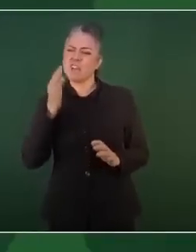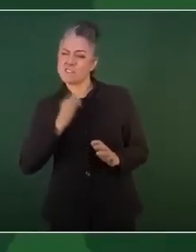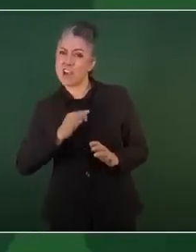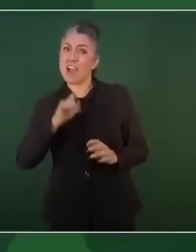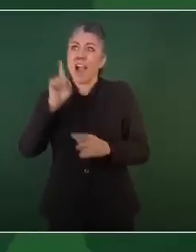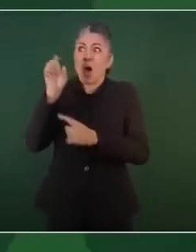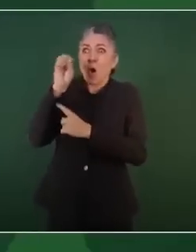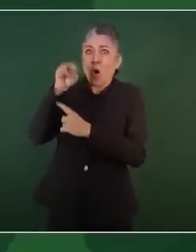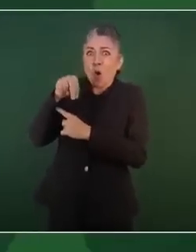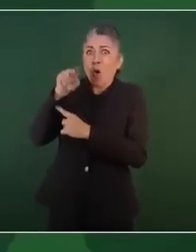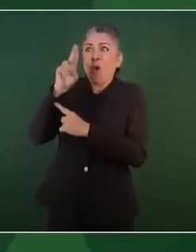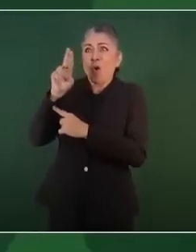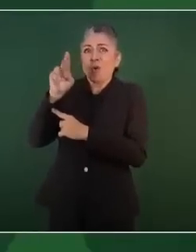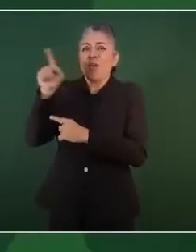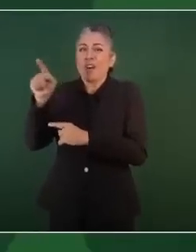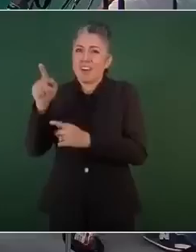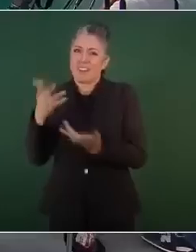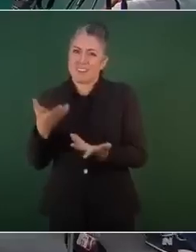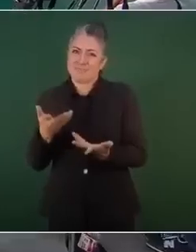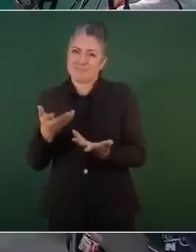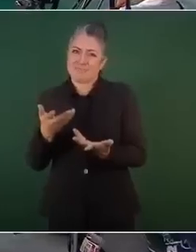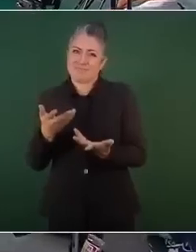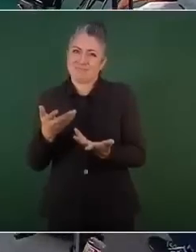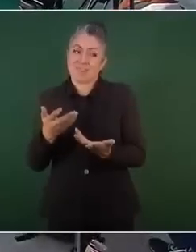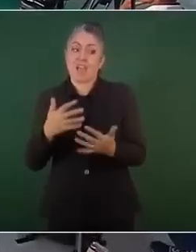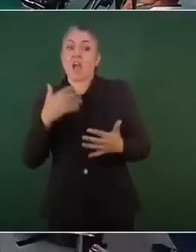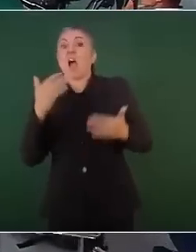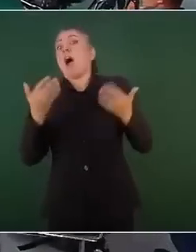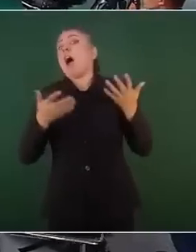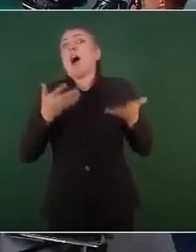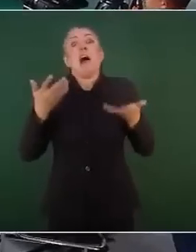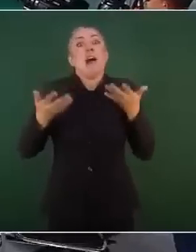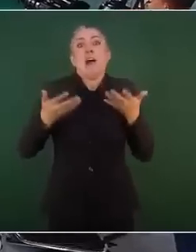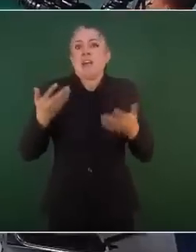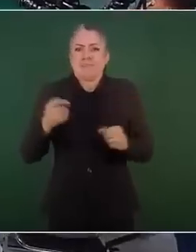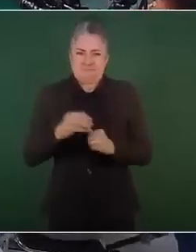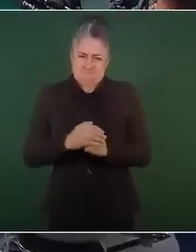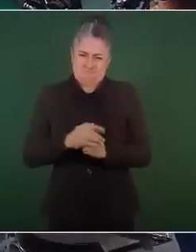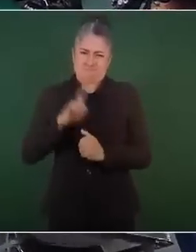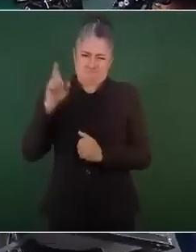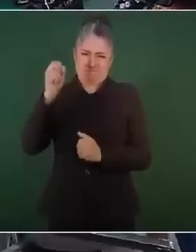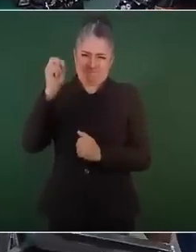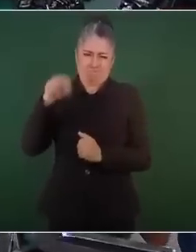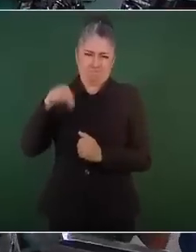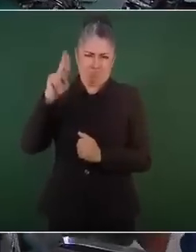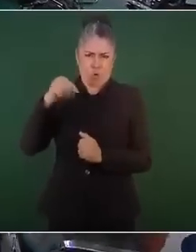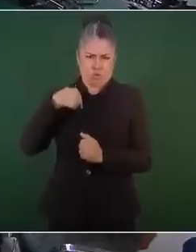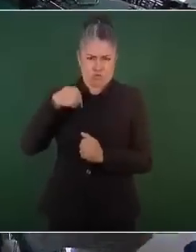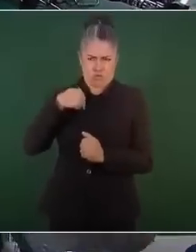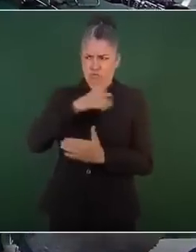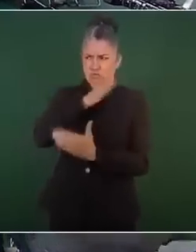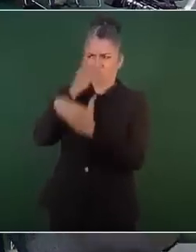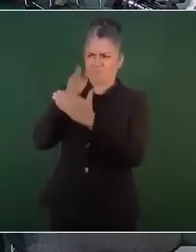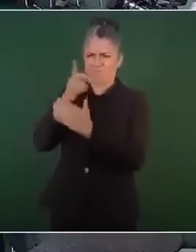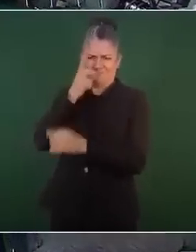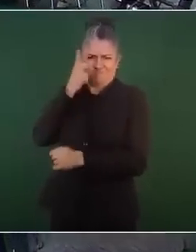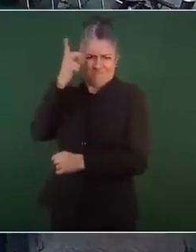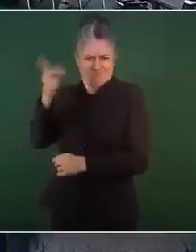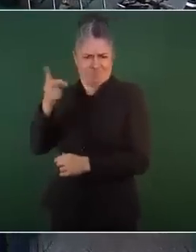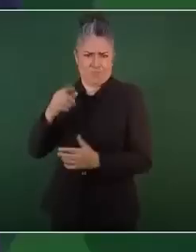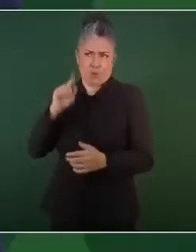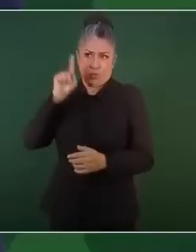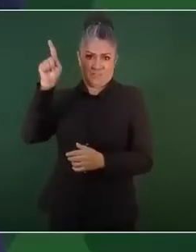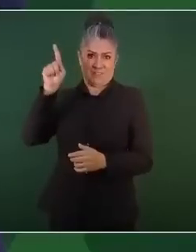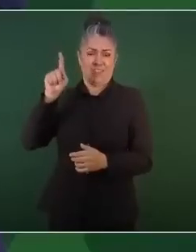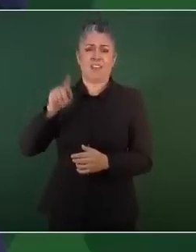ONU, sí, la ONU, sí. Se los fui a decir cuando estuve en Nueva